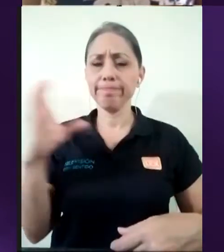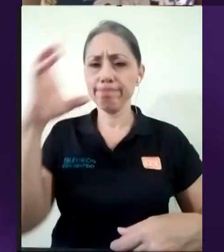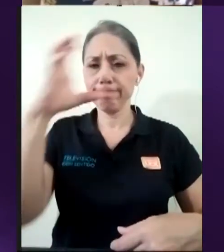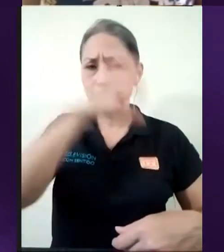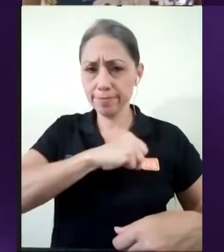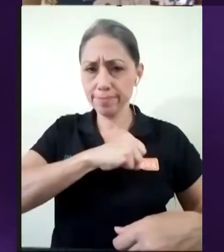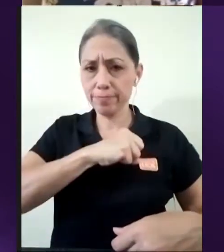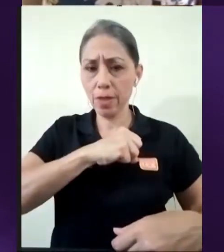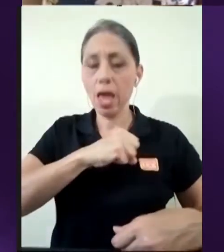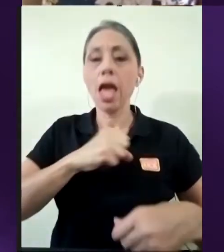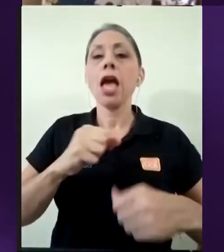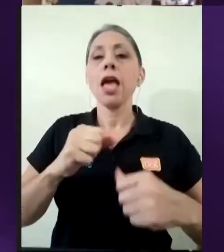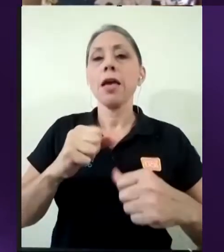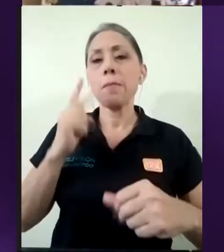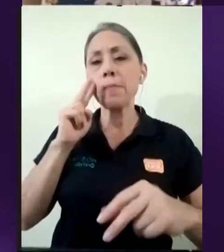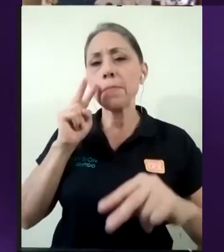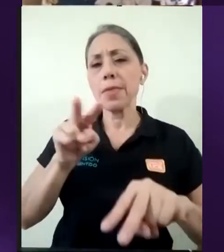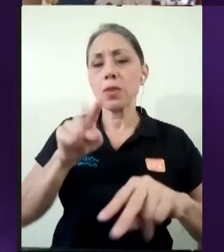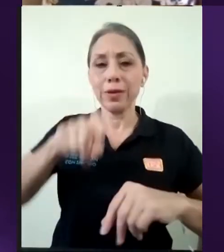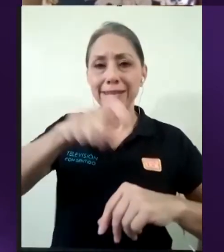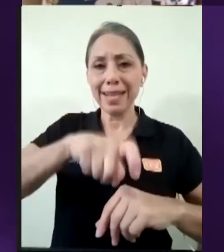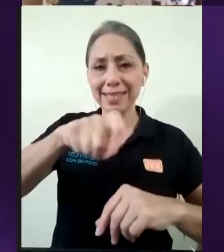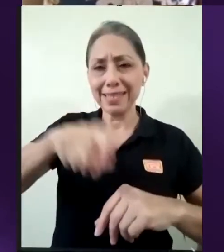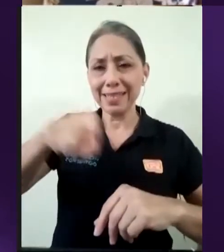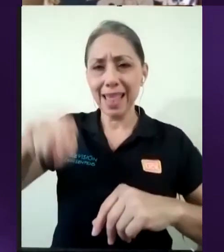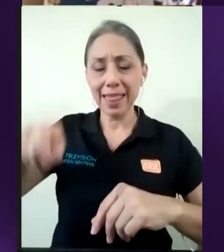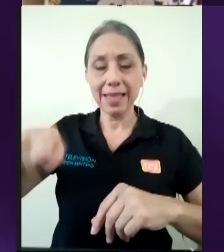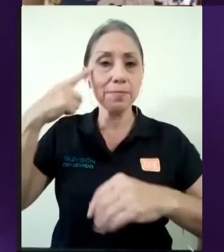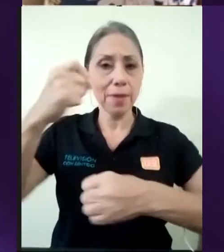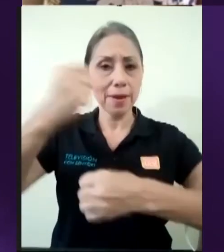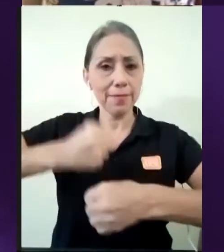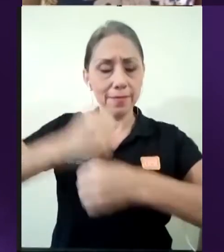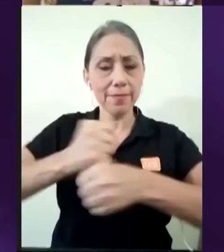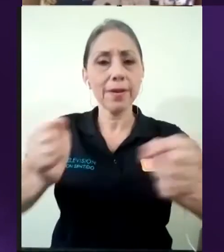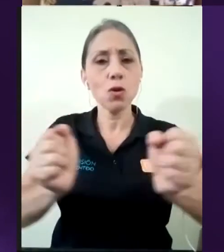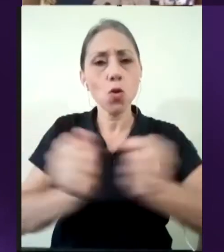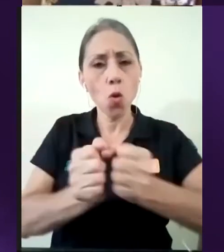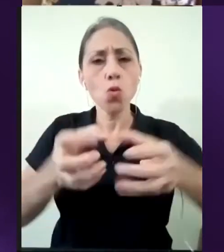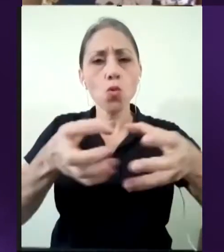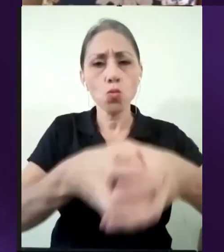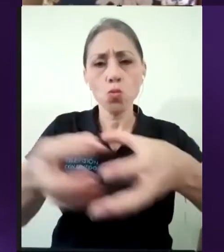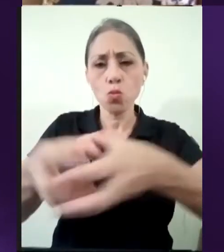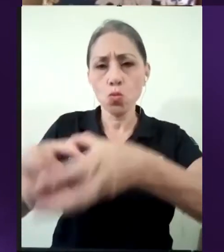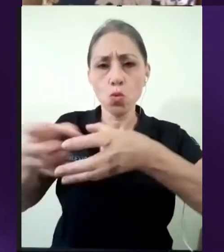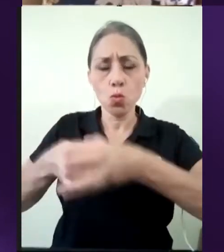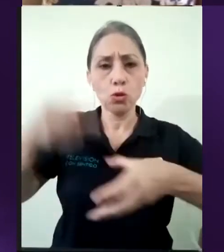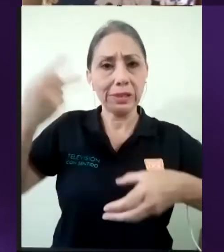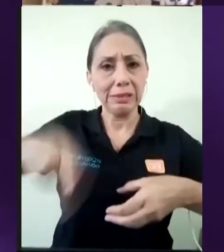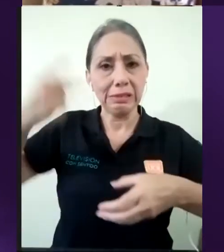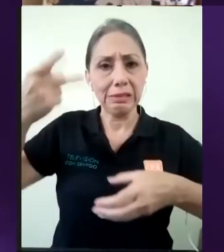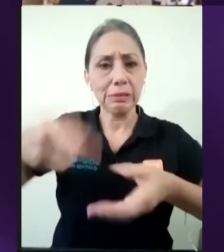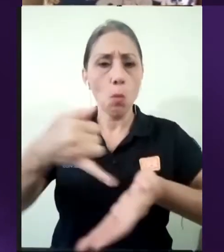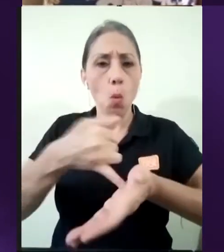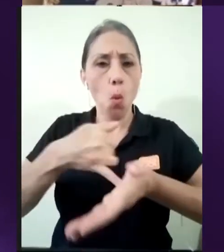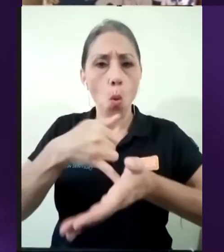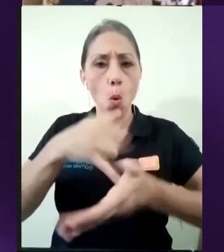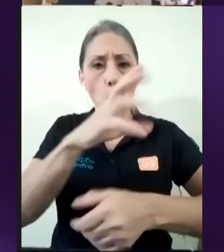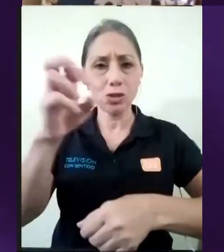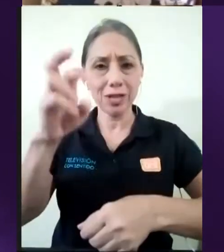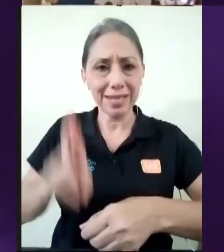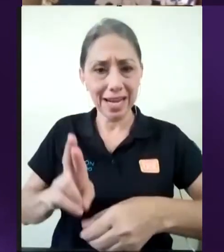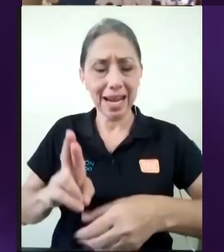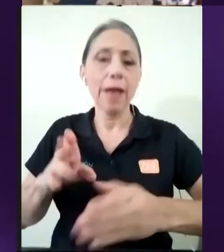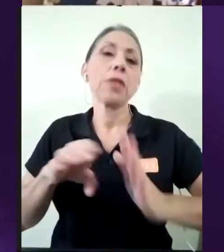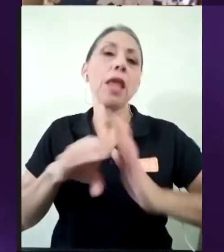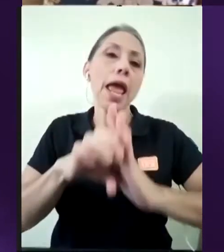para trabajar dentro de todos los grupos más vulnerables de la sociedad costarricense, entiéndase niñez y